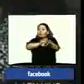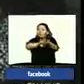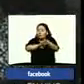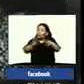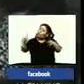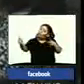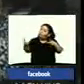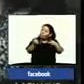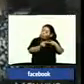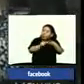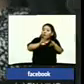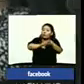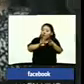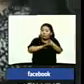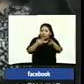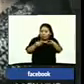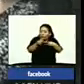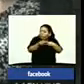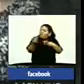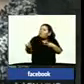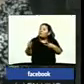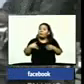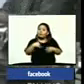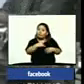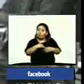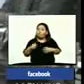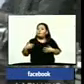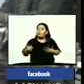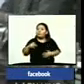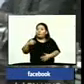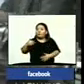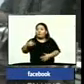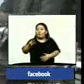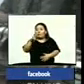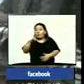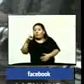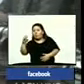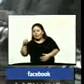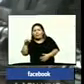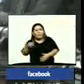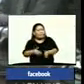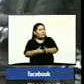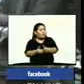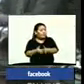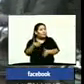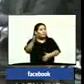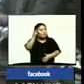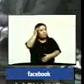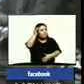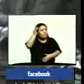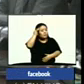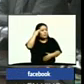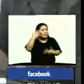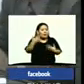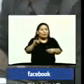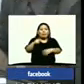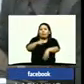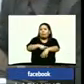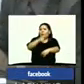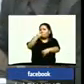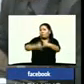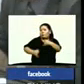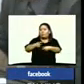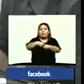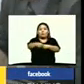el presupuesto asignado para el año 2020. Esto apenas está comenzando, recordemos que tienen hasta diciembre los diputados